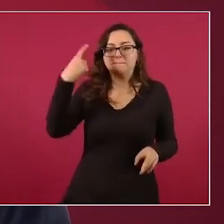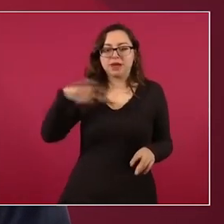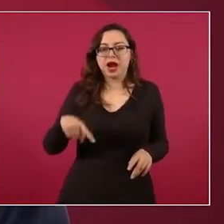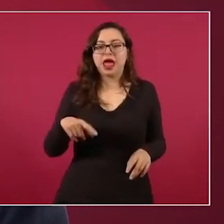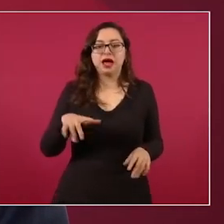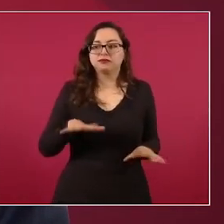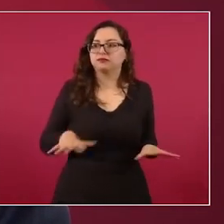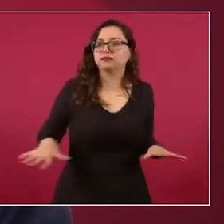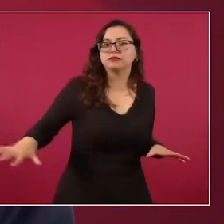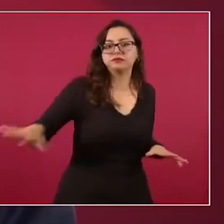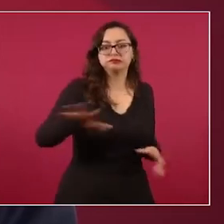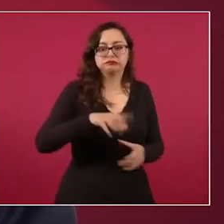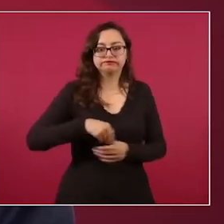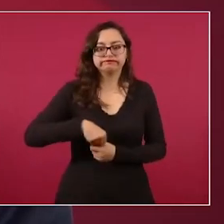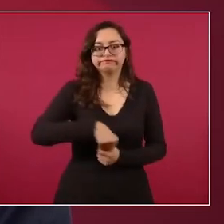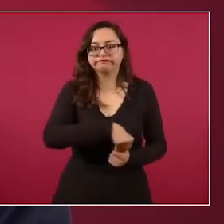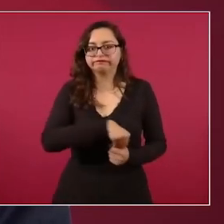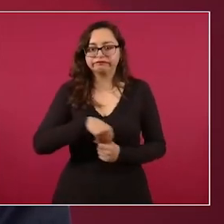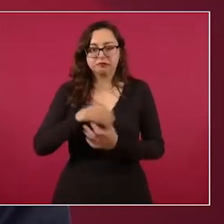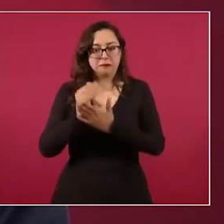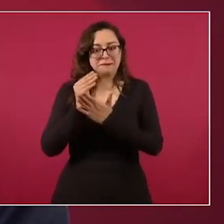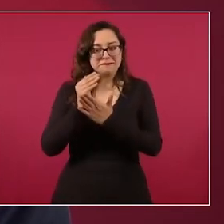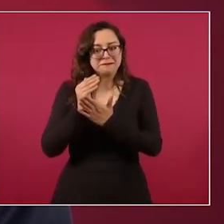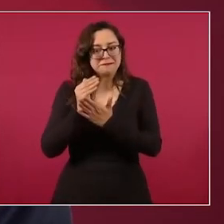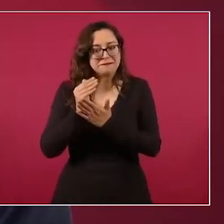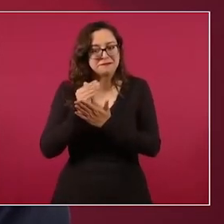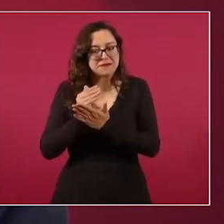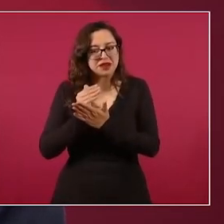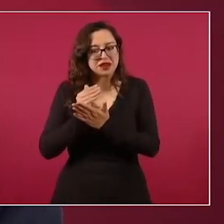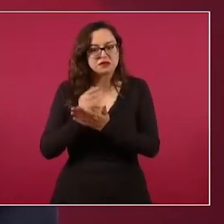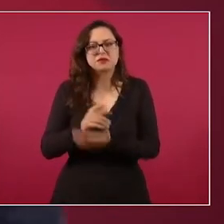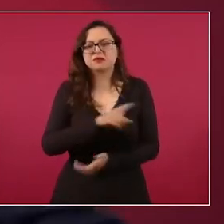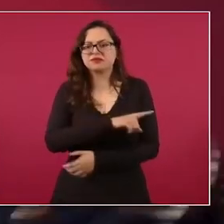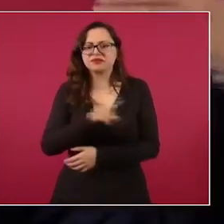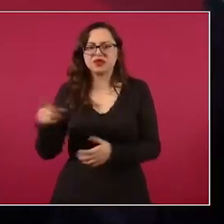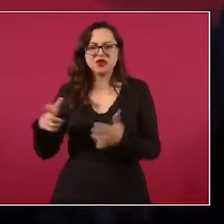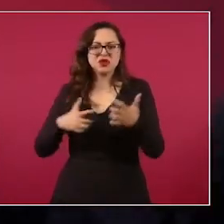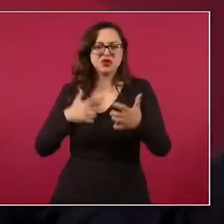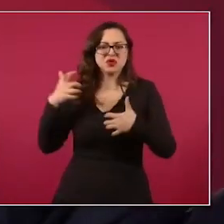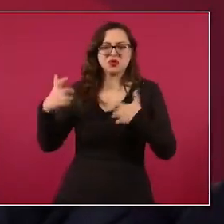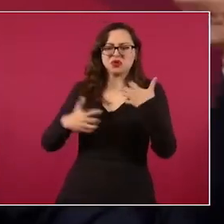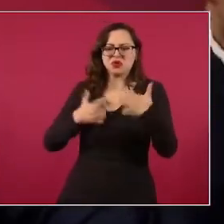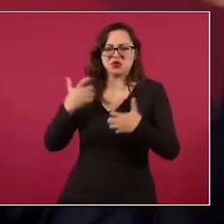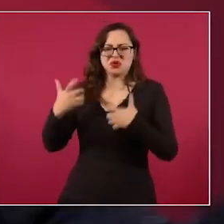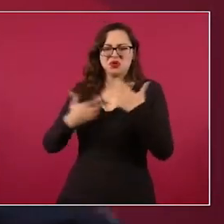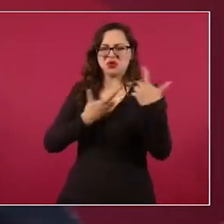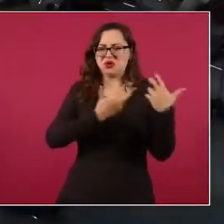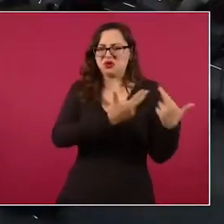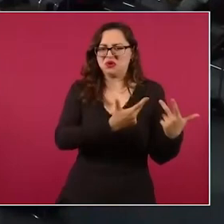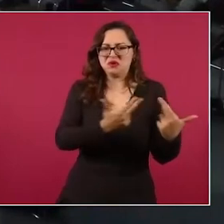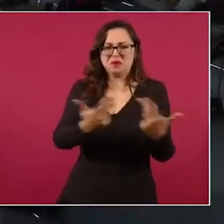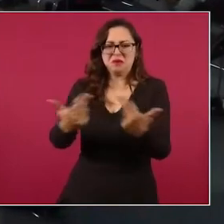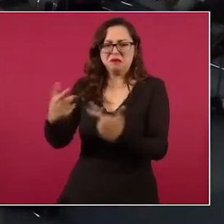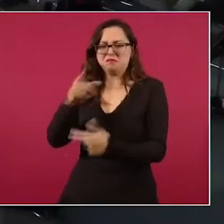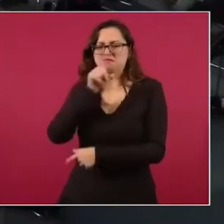no venían a causar ningún daño, venían a la diversión,